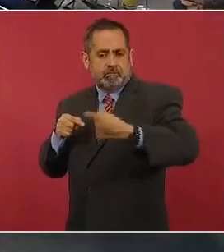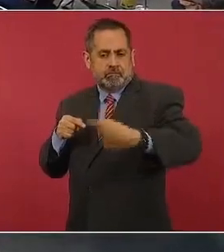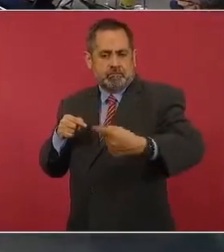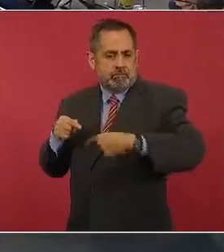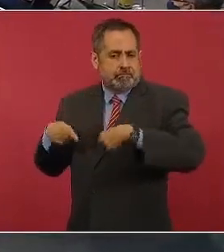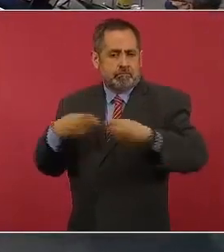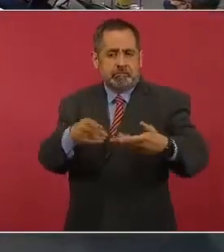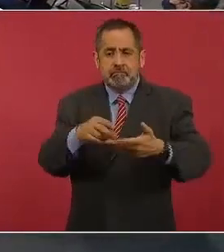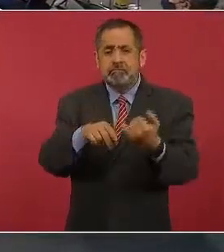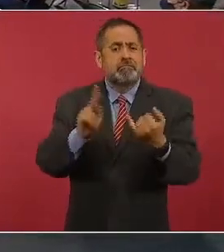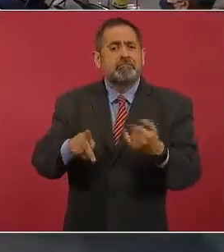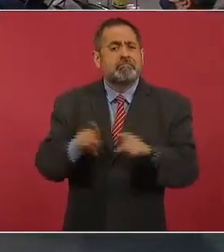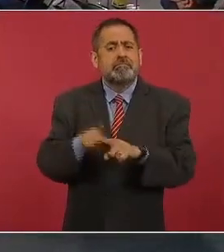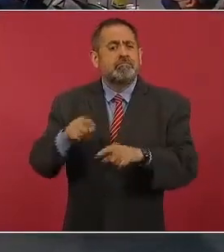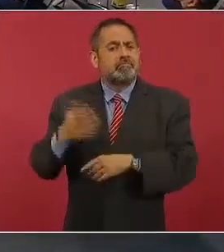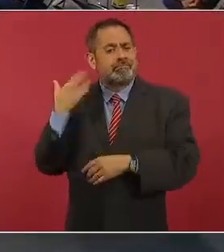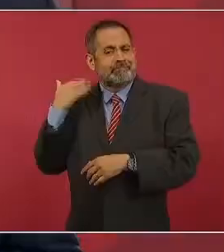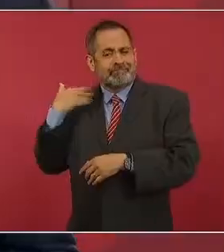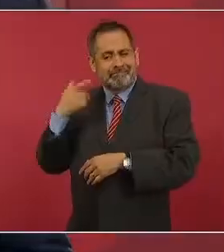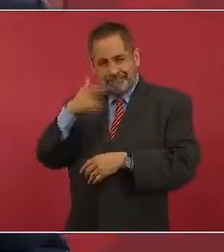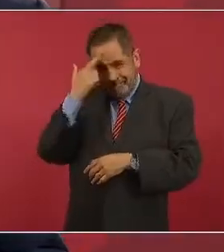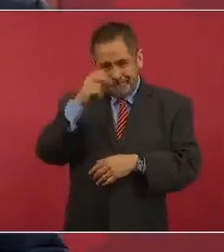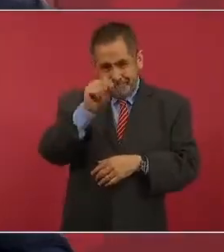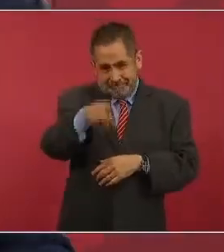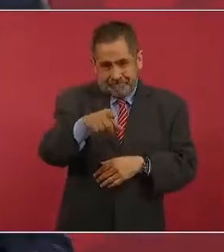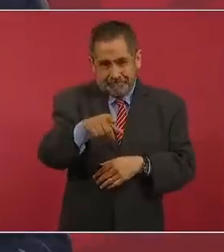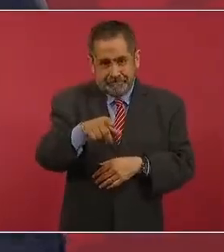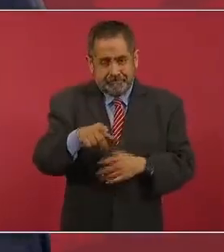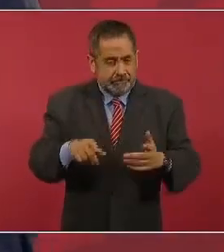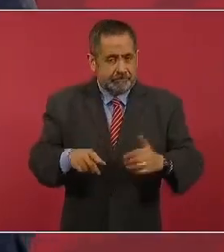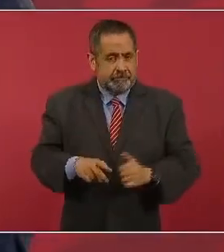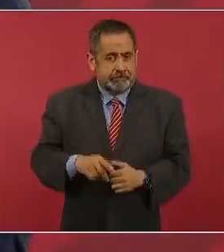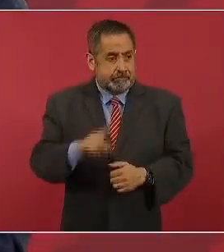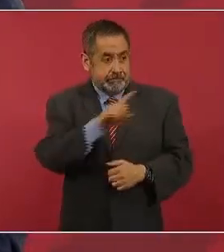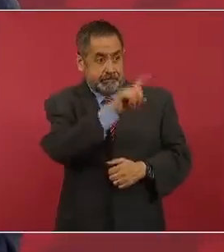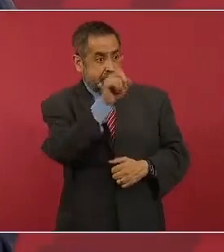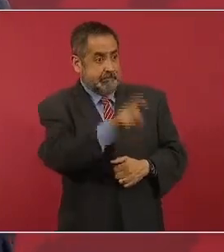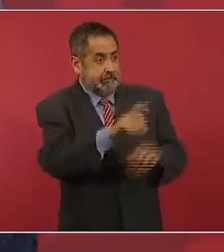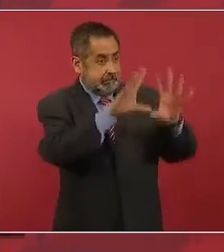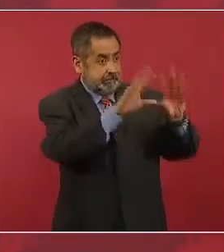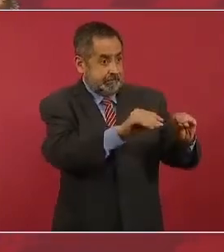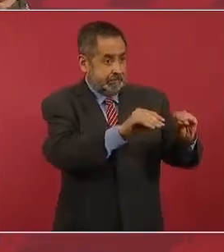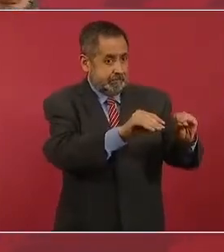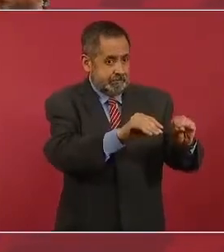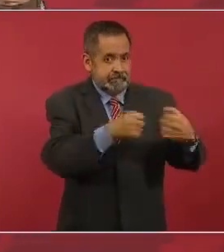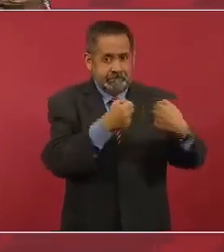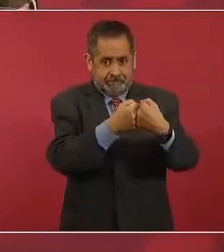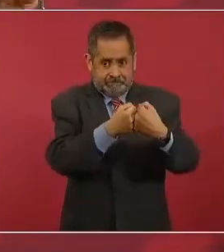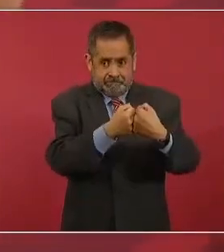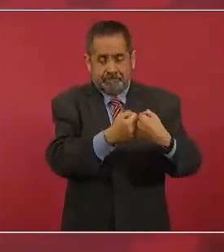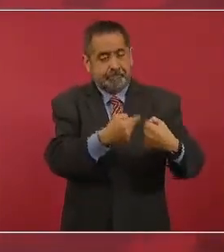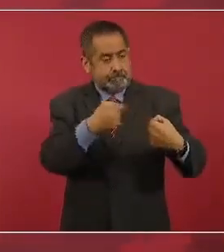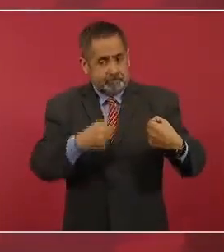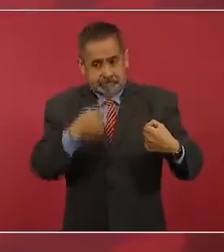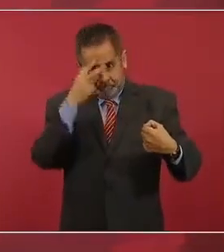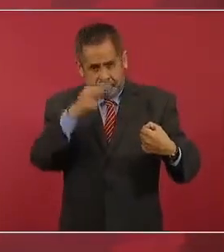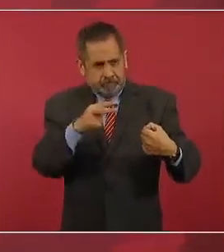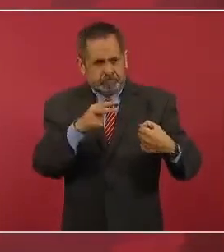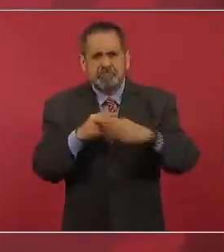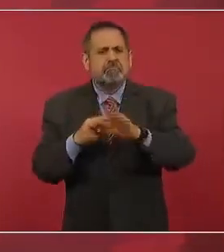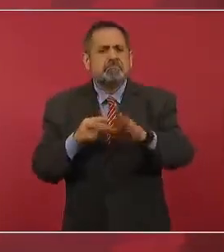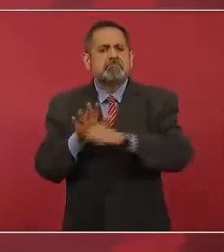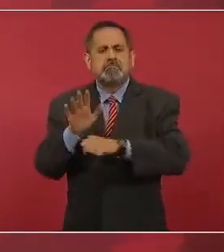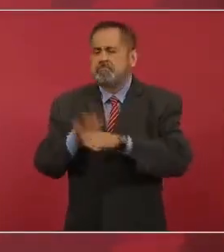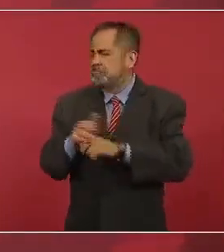como se hizo cuando lo de Texas, que nos afectó también a nosotros en el norte, pero nosotros